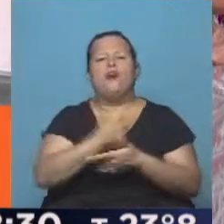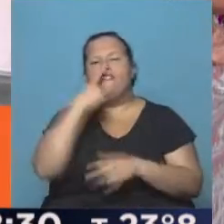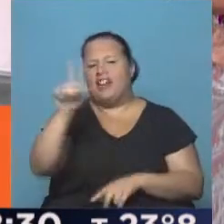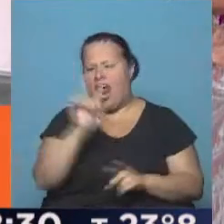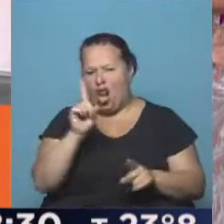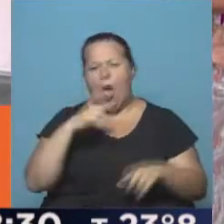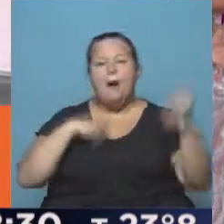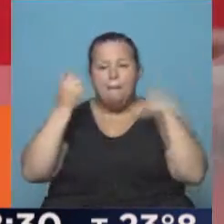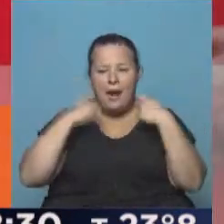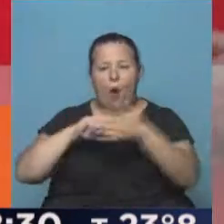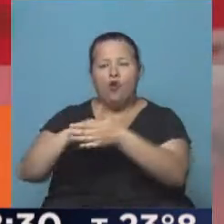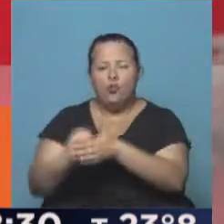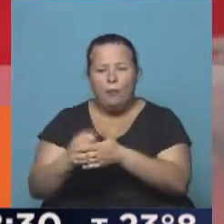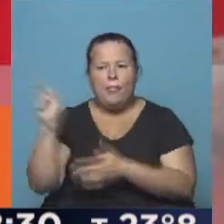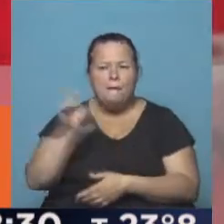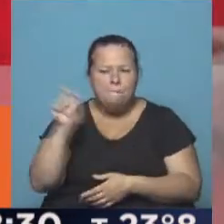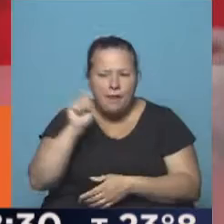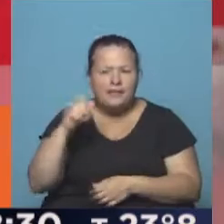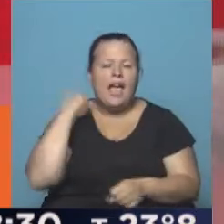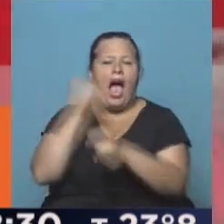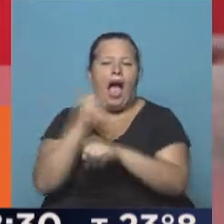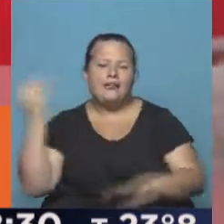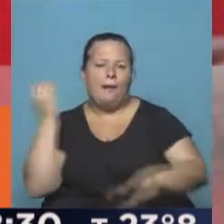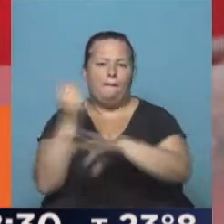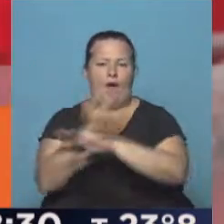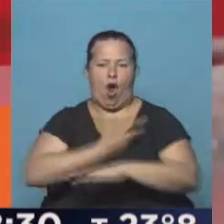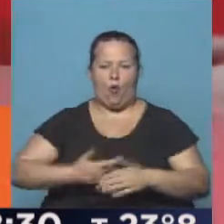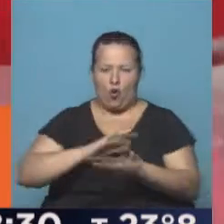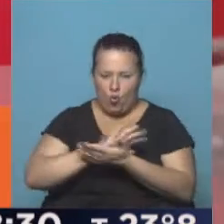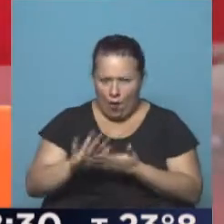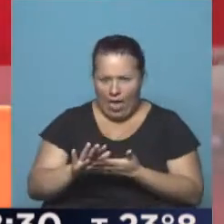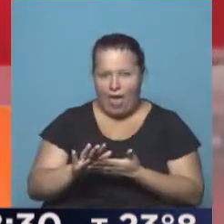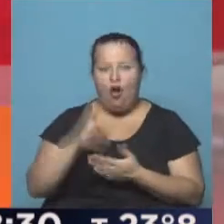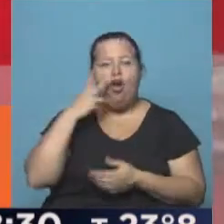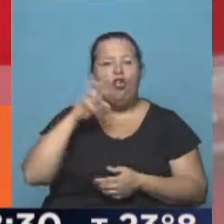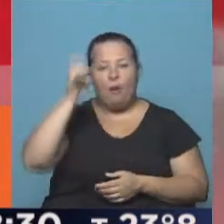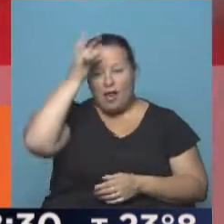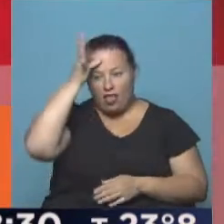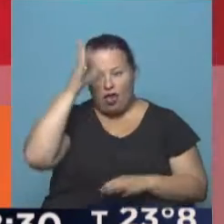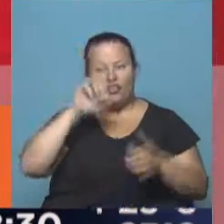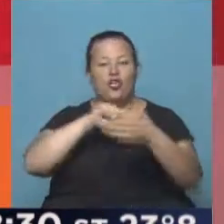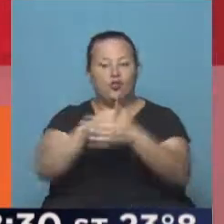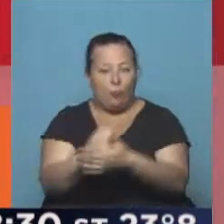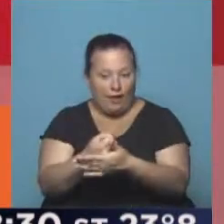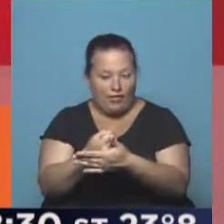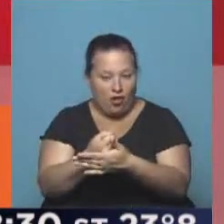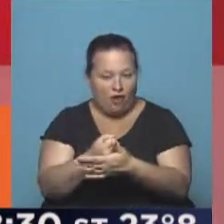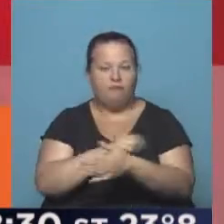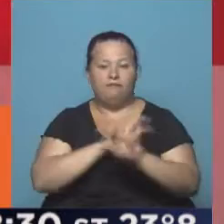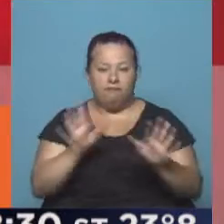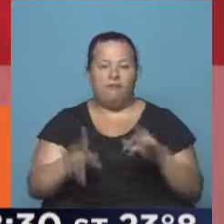definitiva. Paraguay estuvo suspendida meses hasta la asunción del nuevo gobierno, cuando en 2012 se la